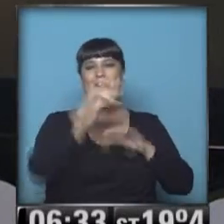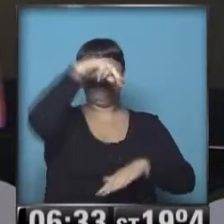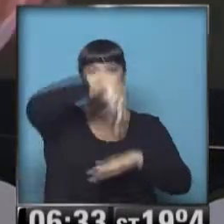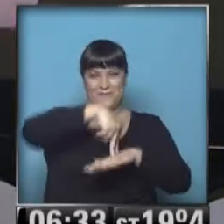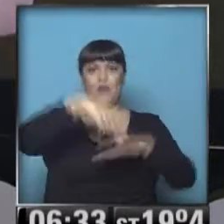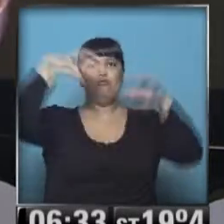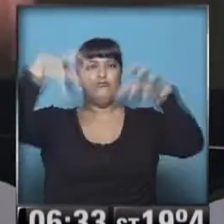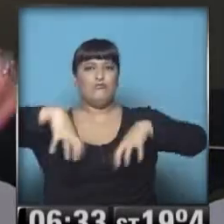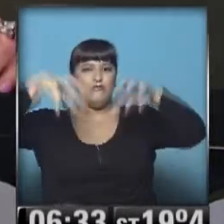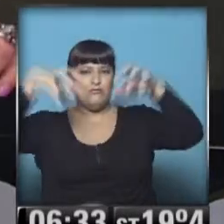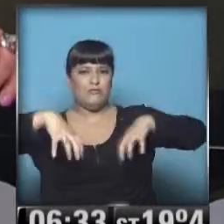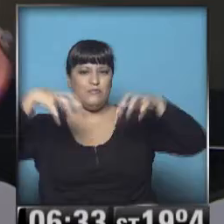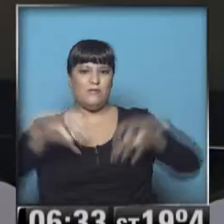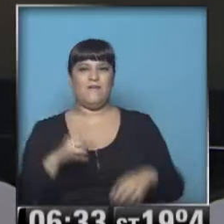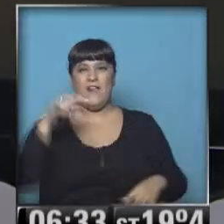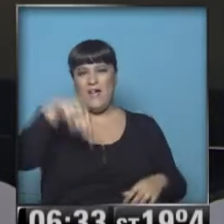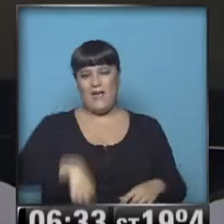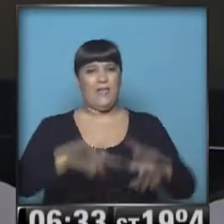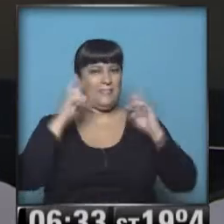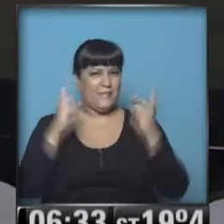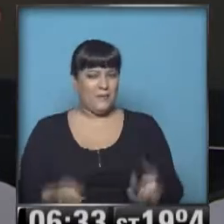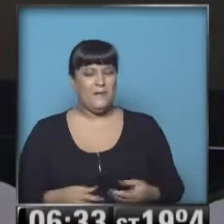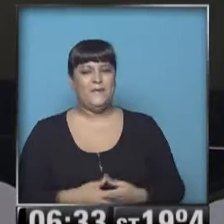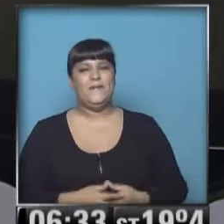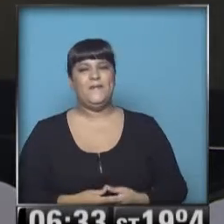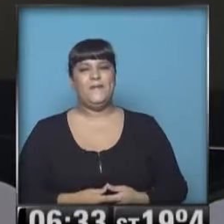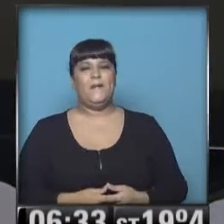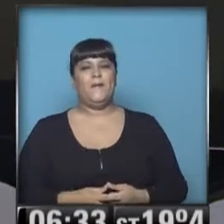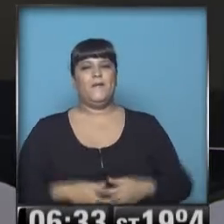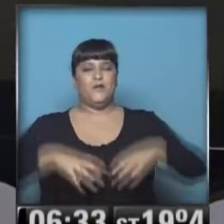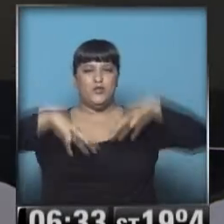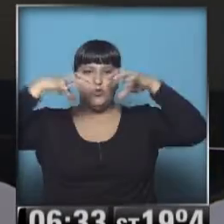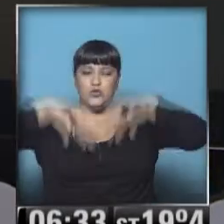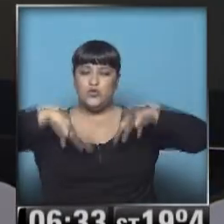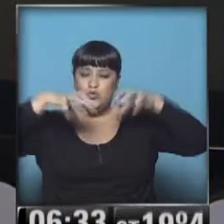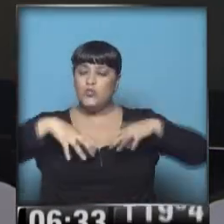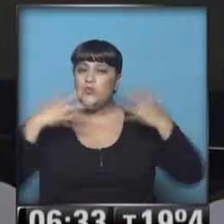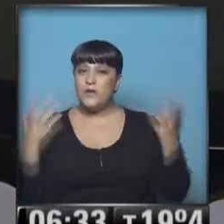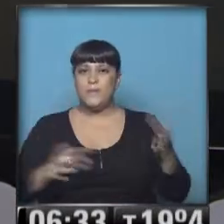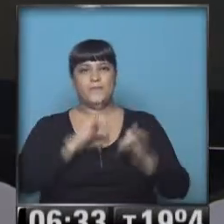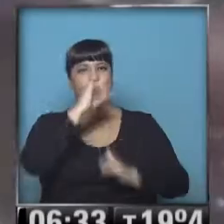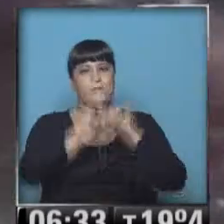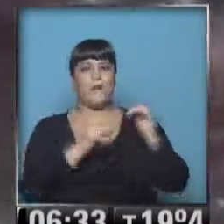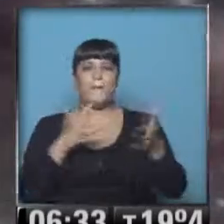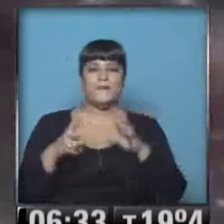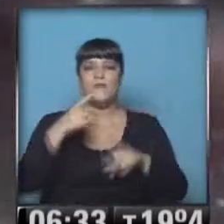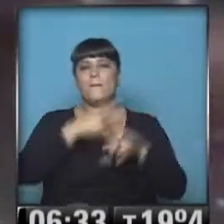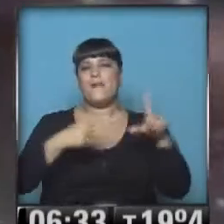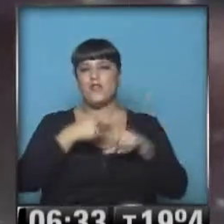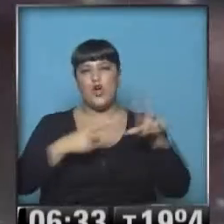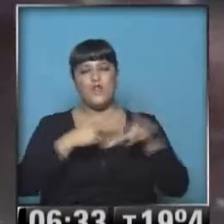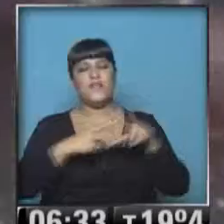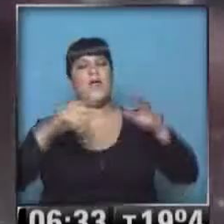y llueve, incluso aquí, queridos amigos. Y esta lluvia, ya les voy a contar, alrededor, después del mediodía, va